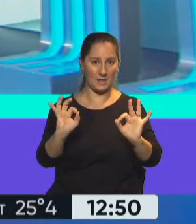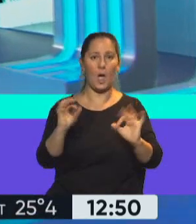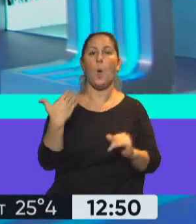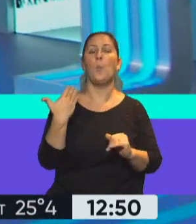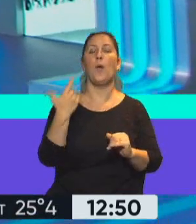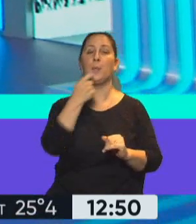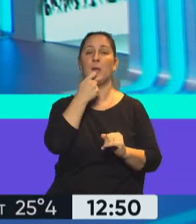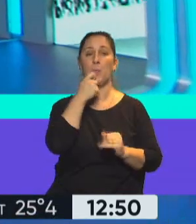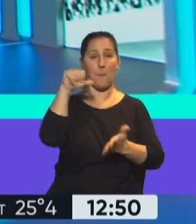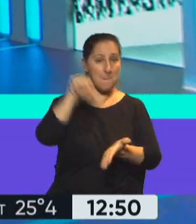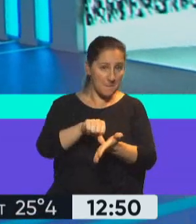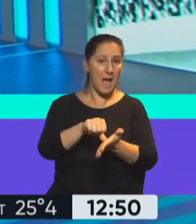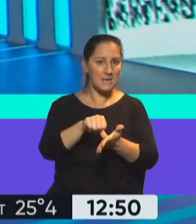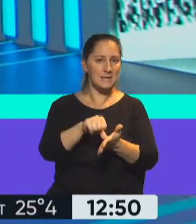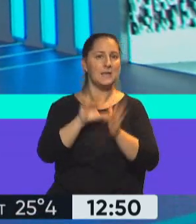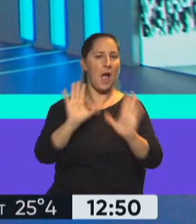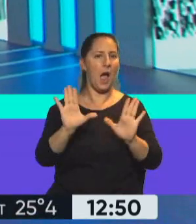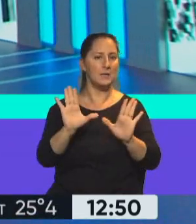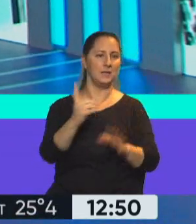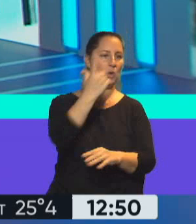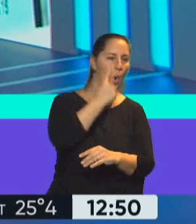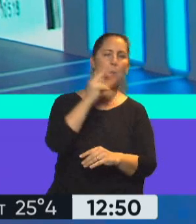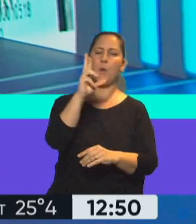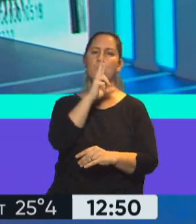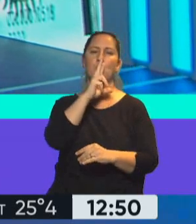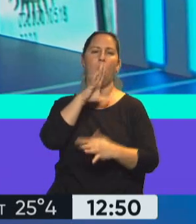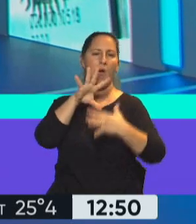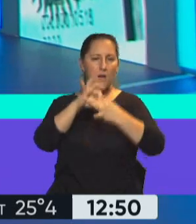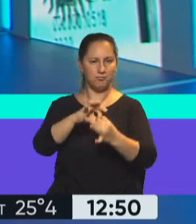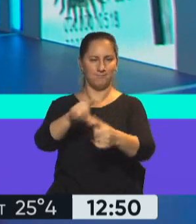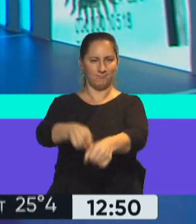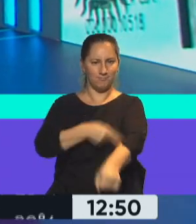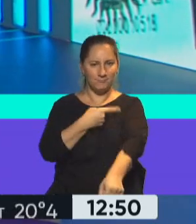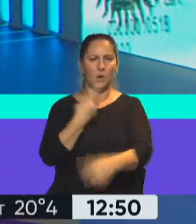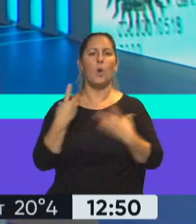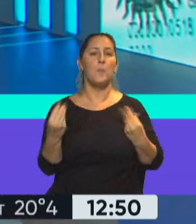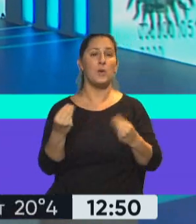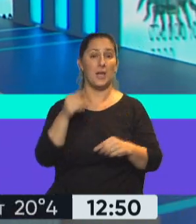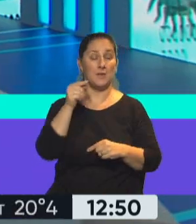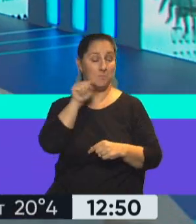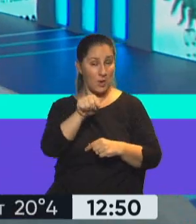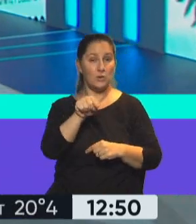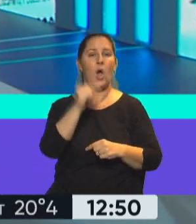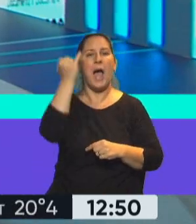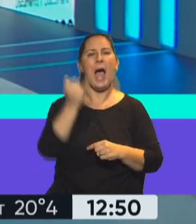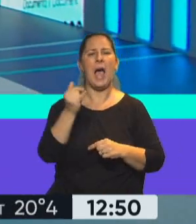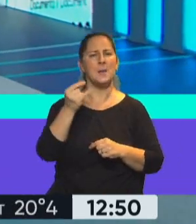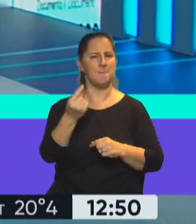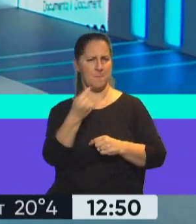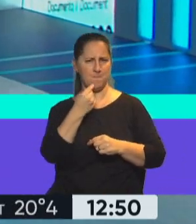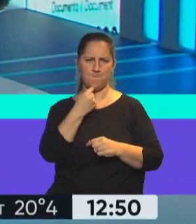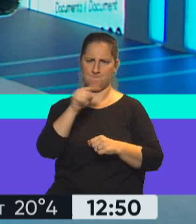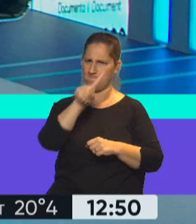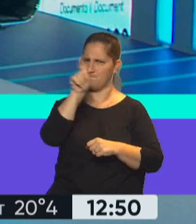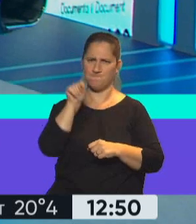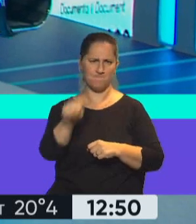Estado se construye sobre ese binomio. ¿Y por qué decimos esto? Bueno, porque en función de esto es que se generan algunos interrogantes después de esto,